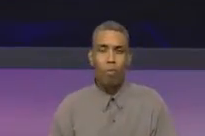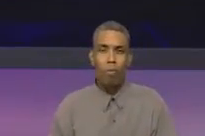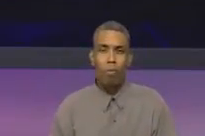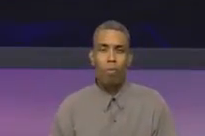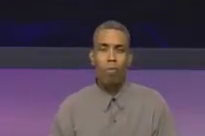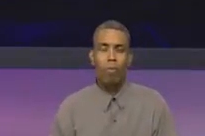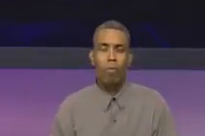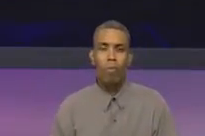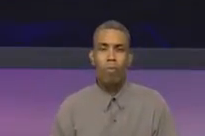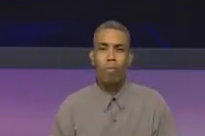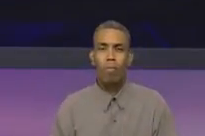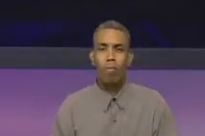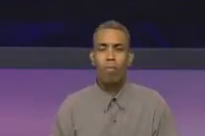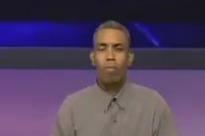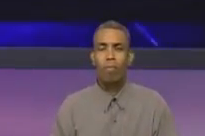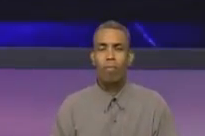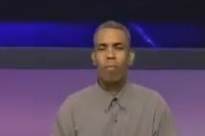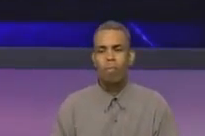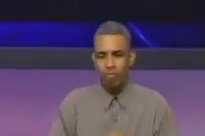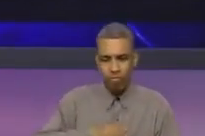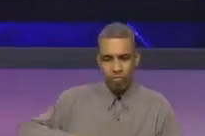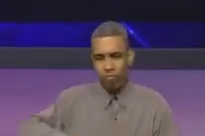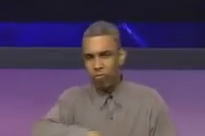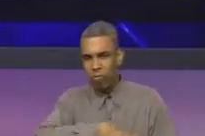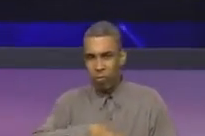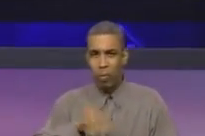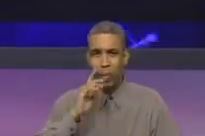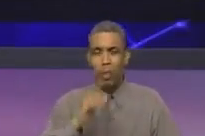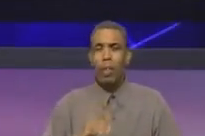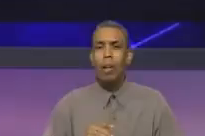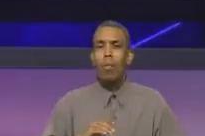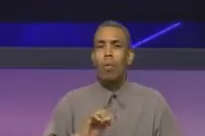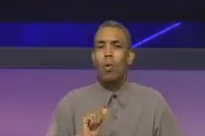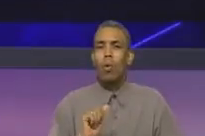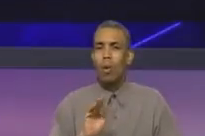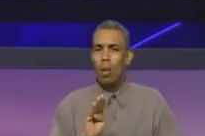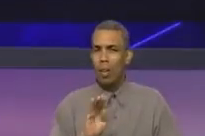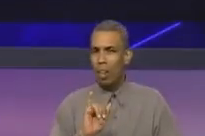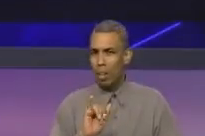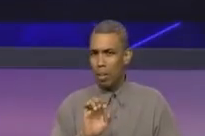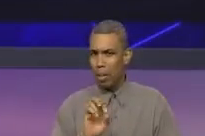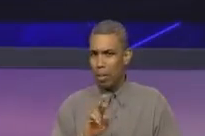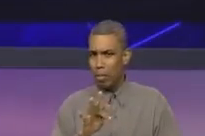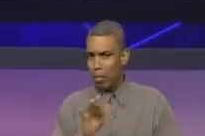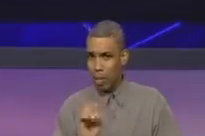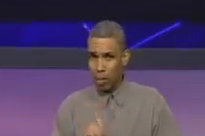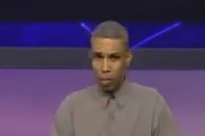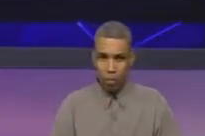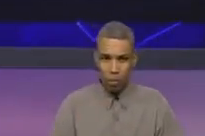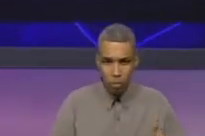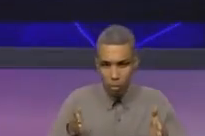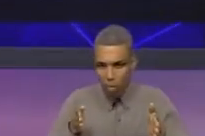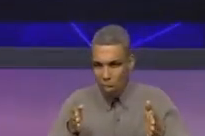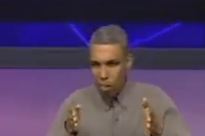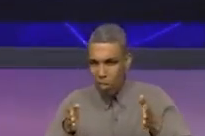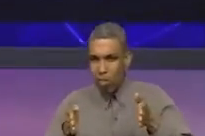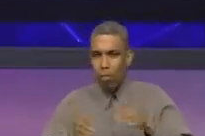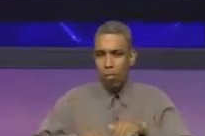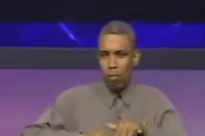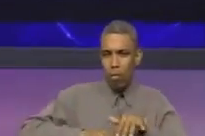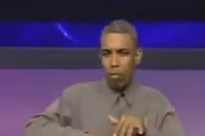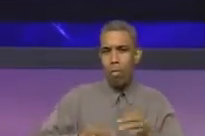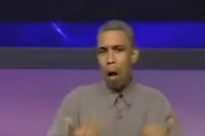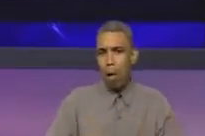Vecinos del sector de Campo Abierto, al suroriente de la ciudad, se dieron a la tarea de pavimentar una vía que les dañó el invierno. Ahora se